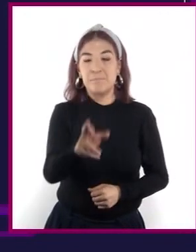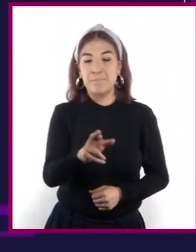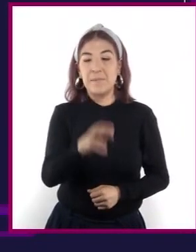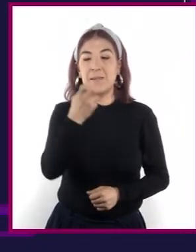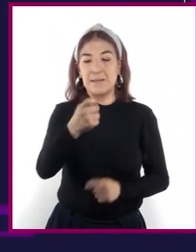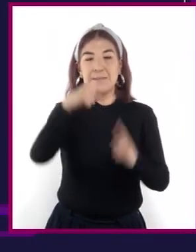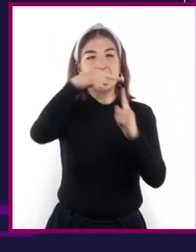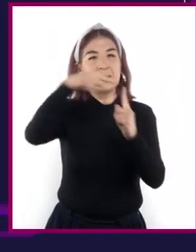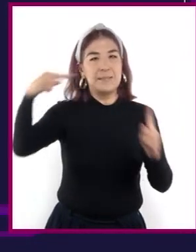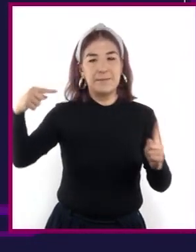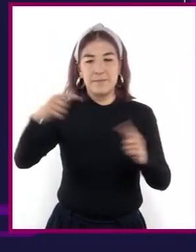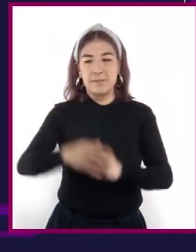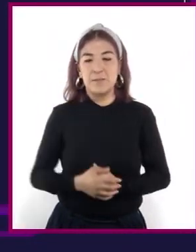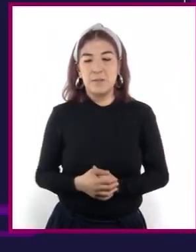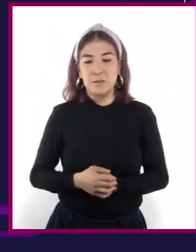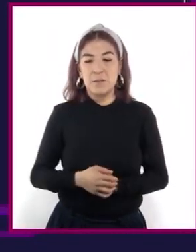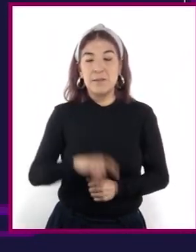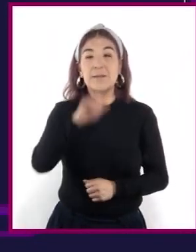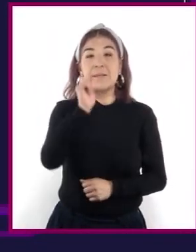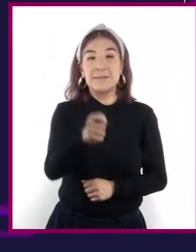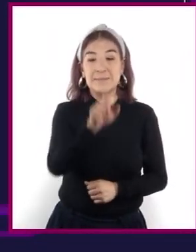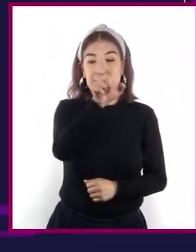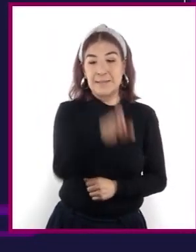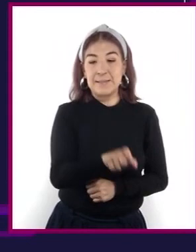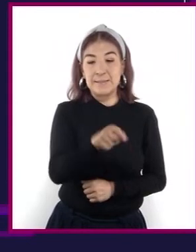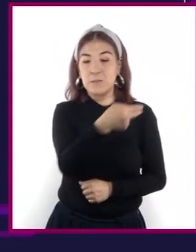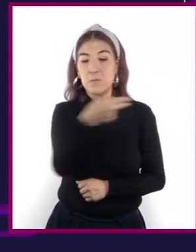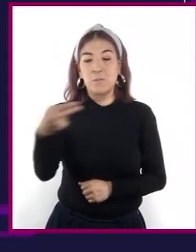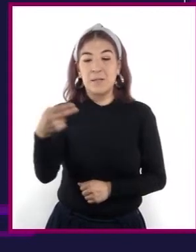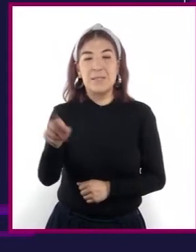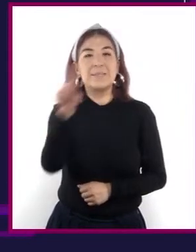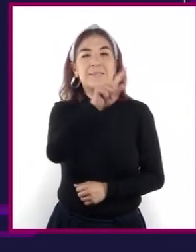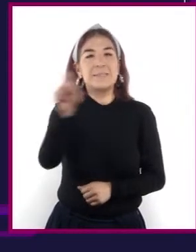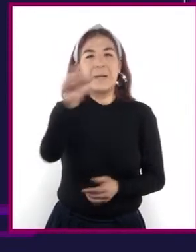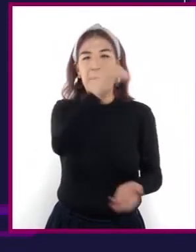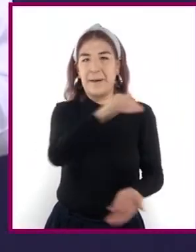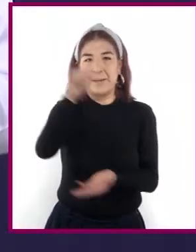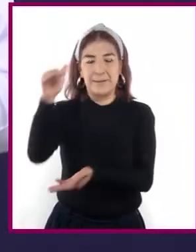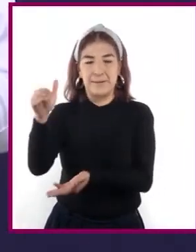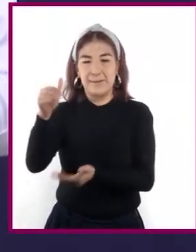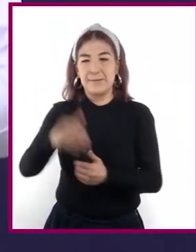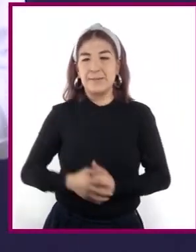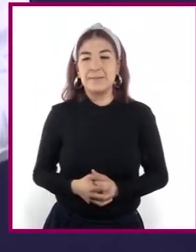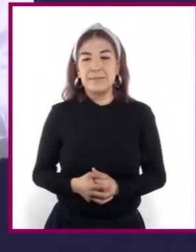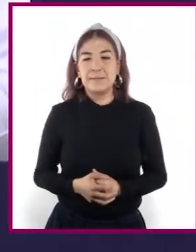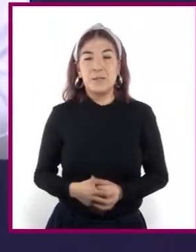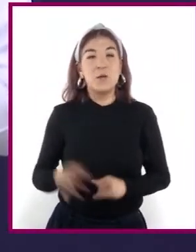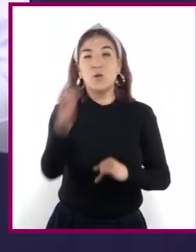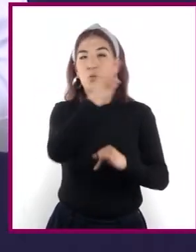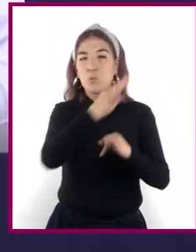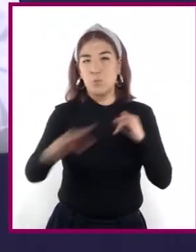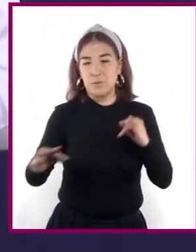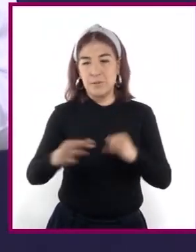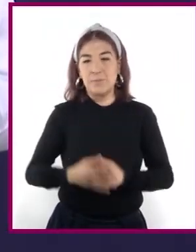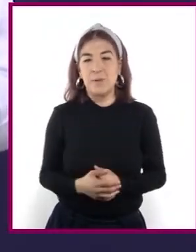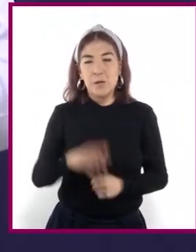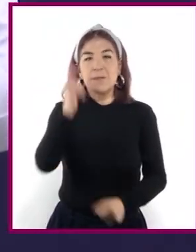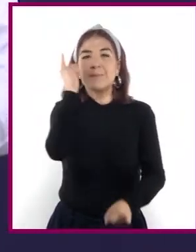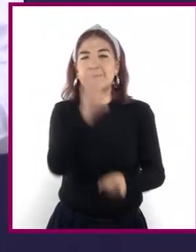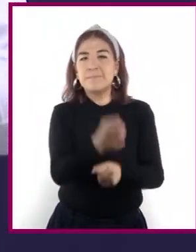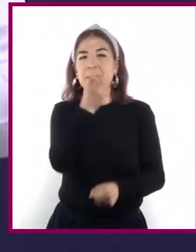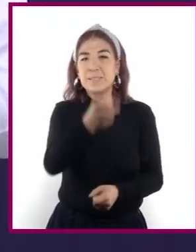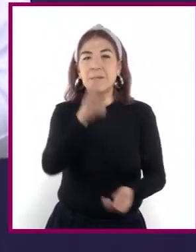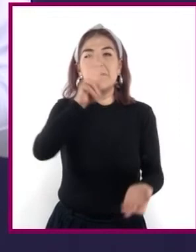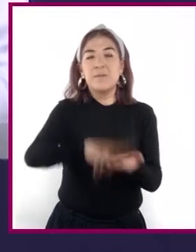la división, de donde se obtiene que X es igual a 100 paquetes. Finalmente, para determinar